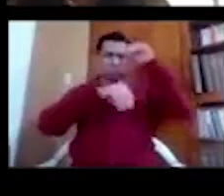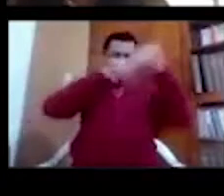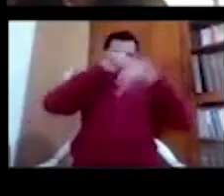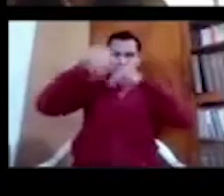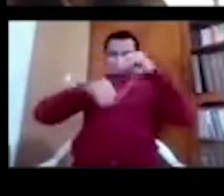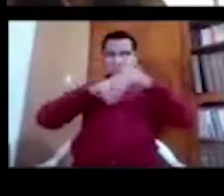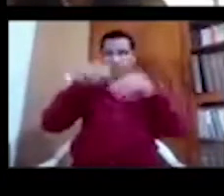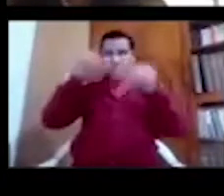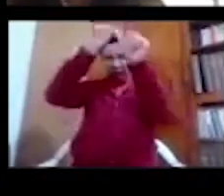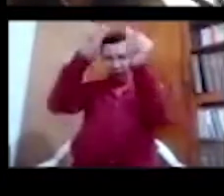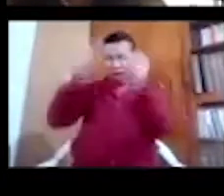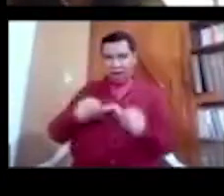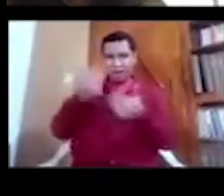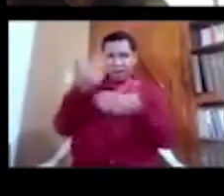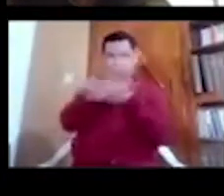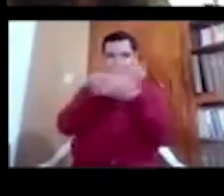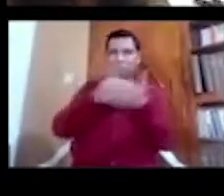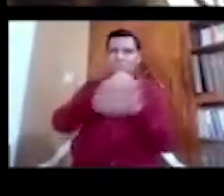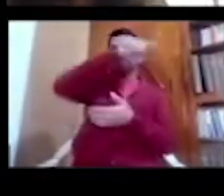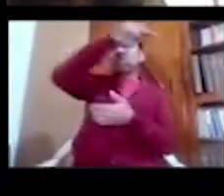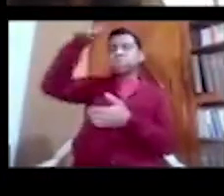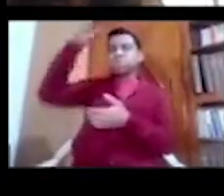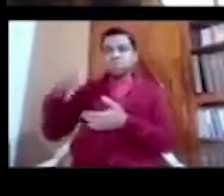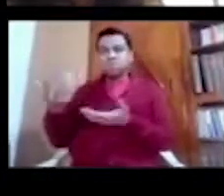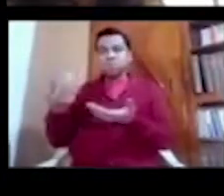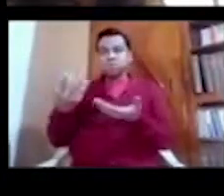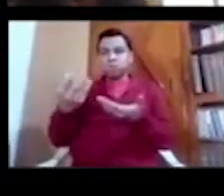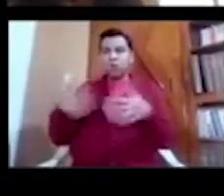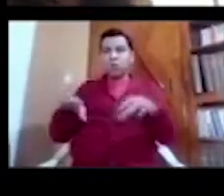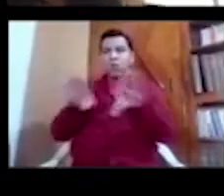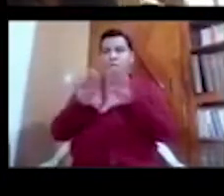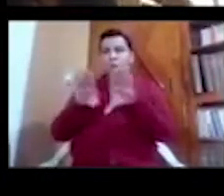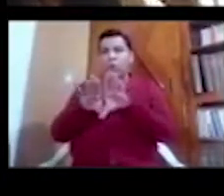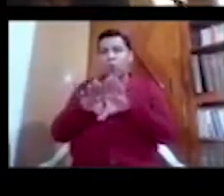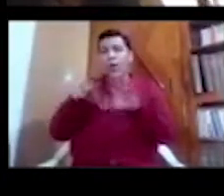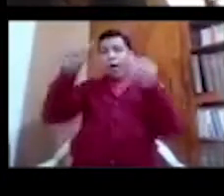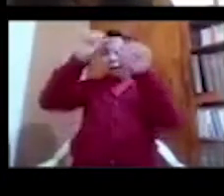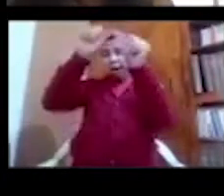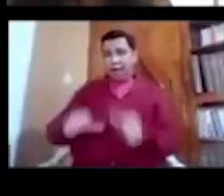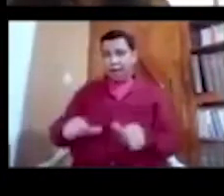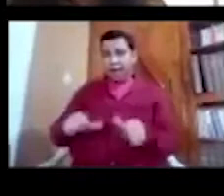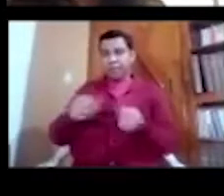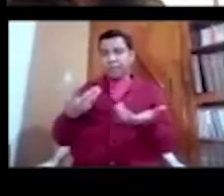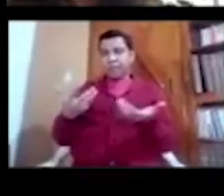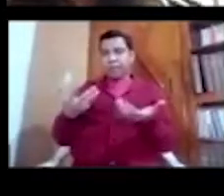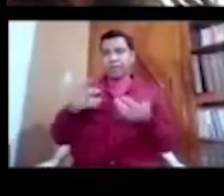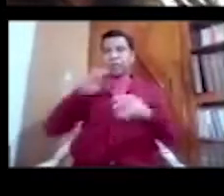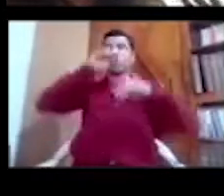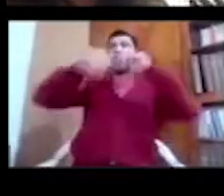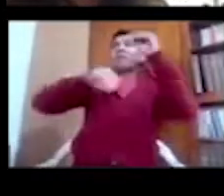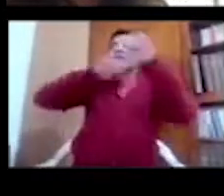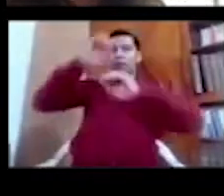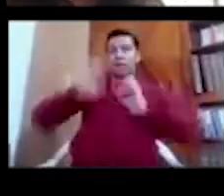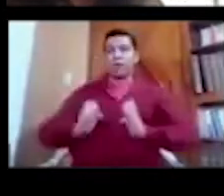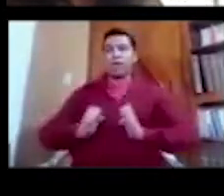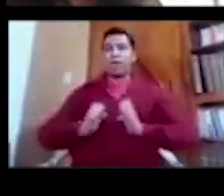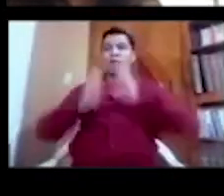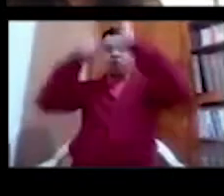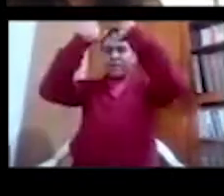arte en las ciudades, el arte público, lo que ahora llamaríamos el arte público, la decoración de los edificios